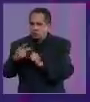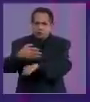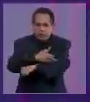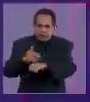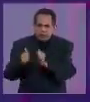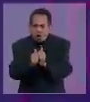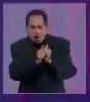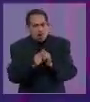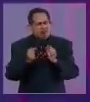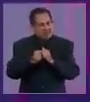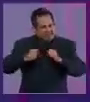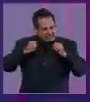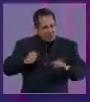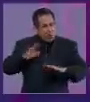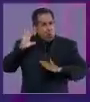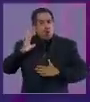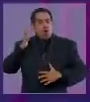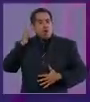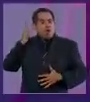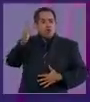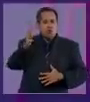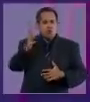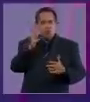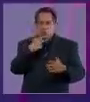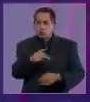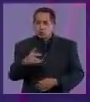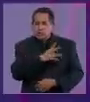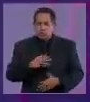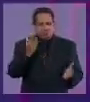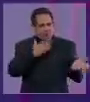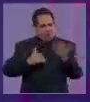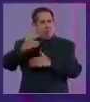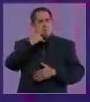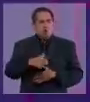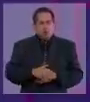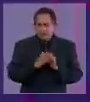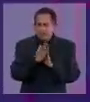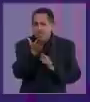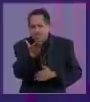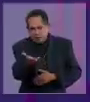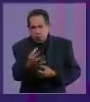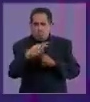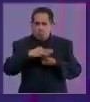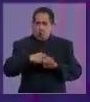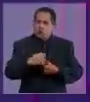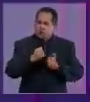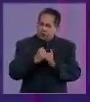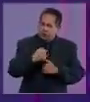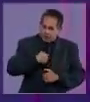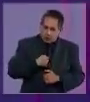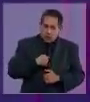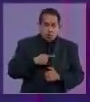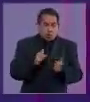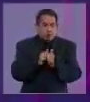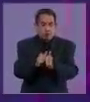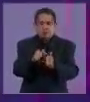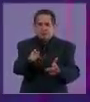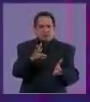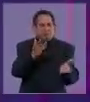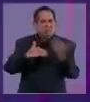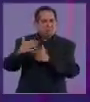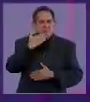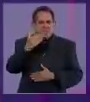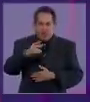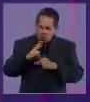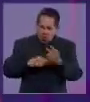para garantizar el futuro de sus hijos. Les pido su voto. Conmigo a ti te va a ir muy bien. Vamos